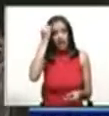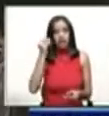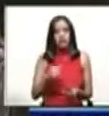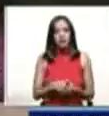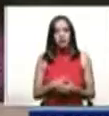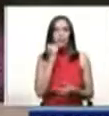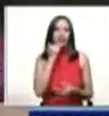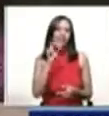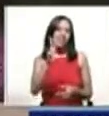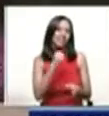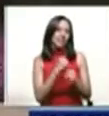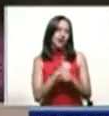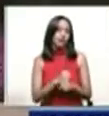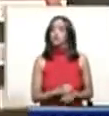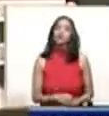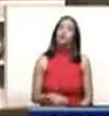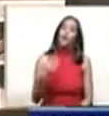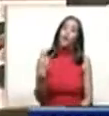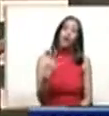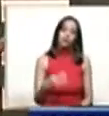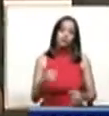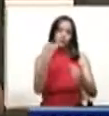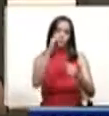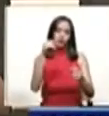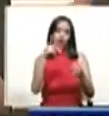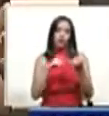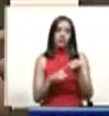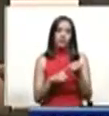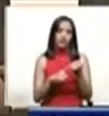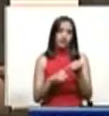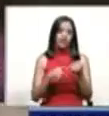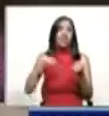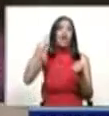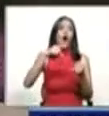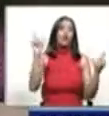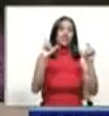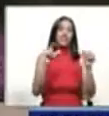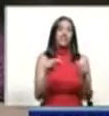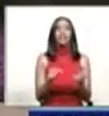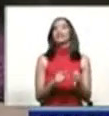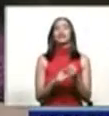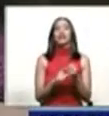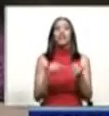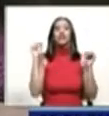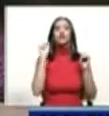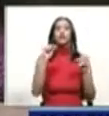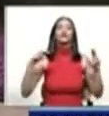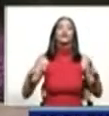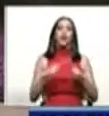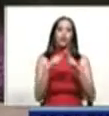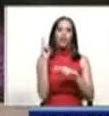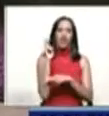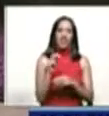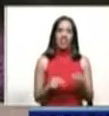trabajos. Cuatro trabajos. Zurda Conducta. La otra TV. La otra TV y Punto de Encuentro los viernes, que es el bar.